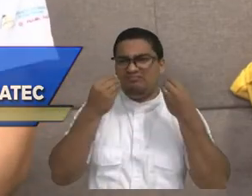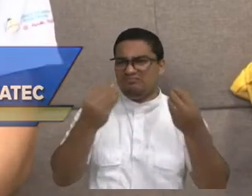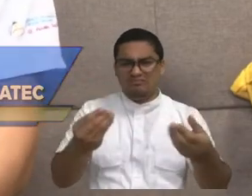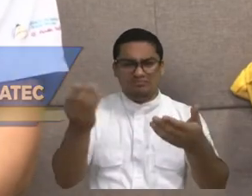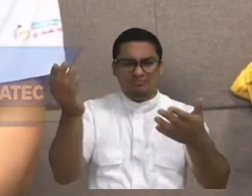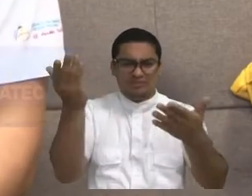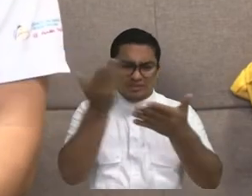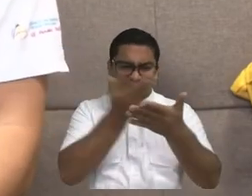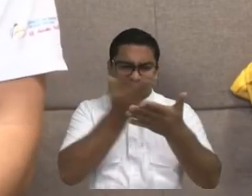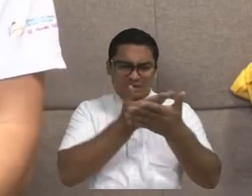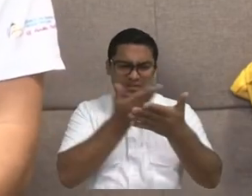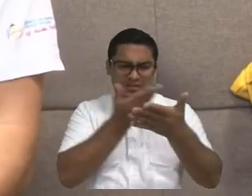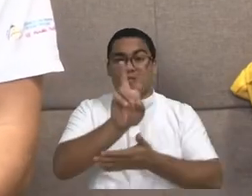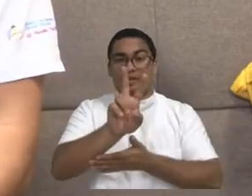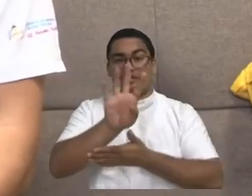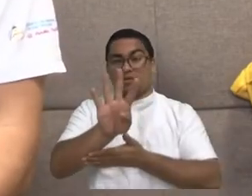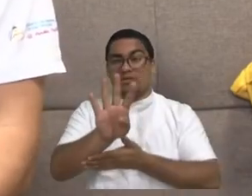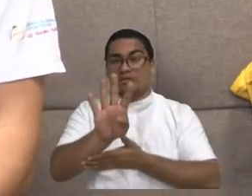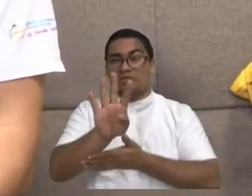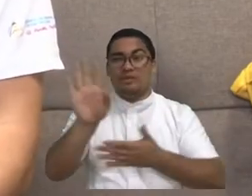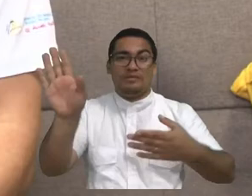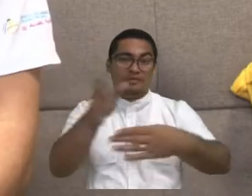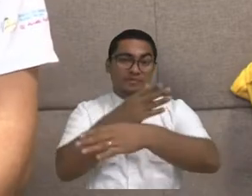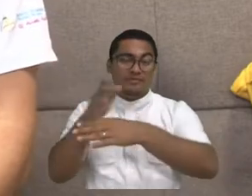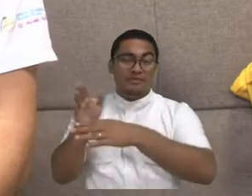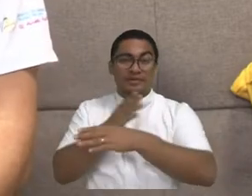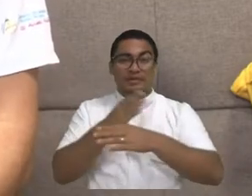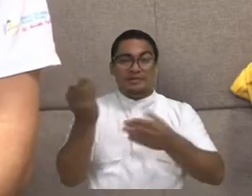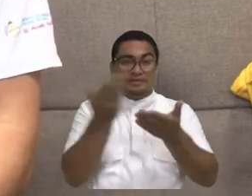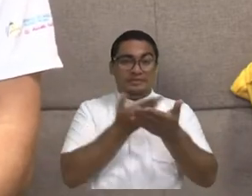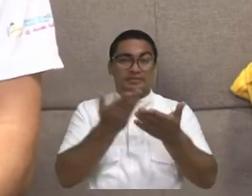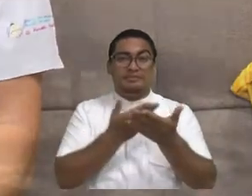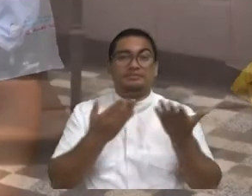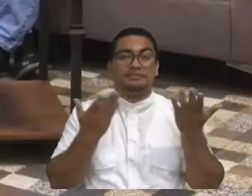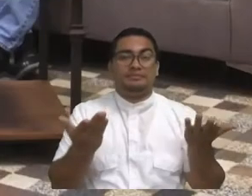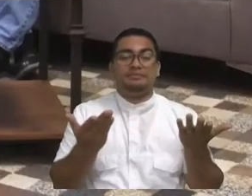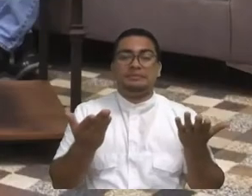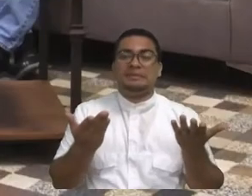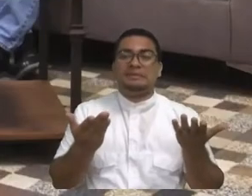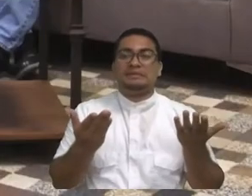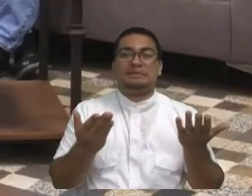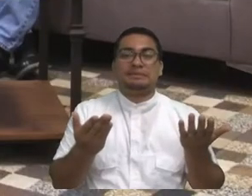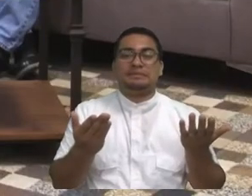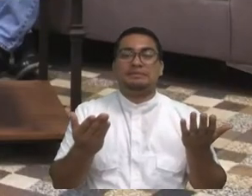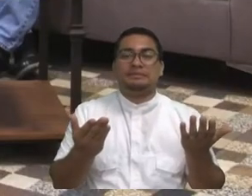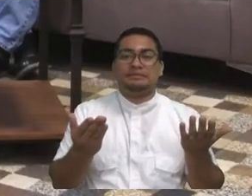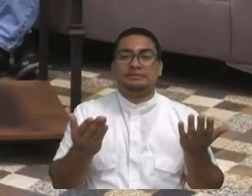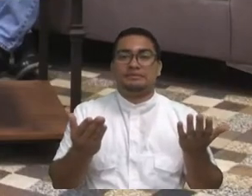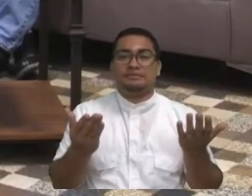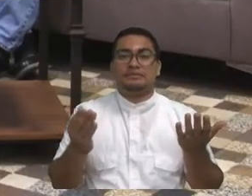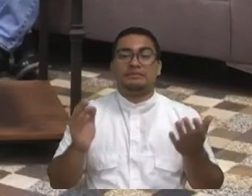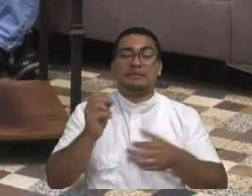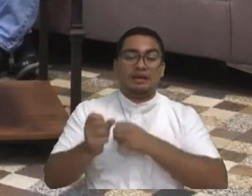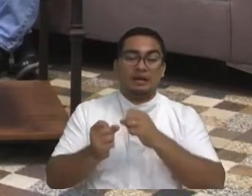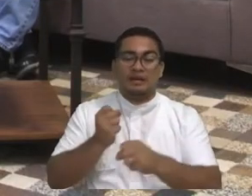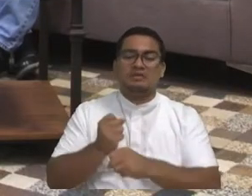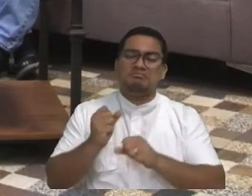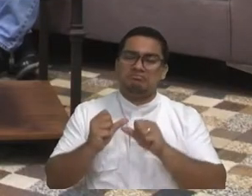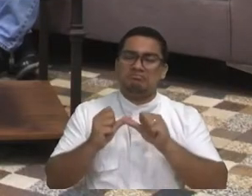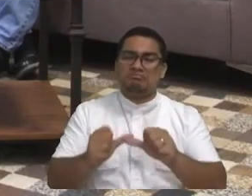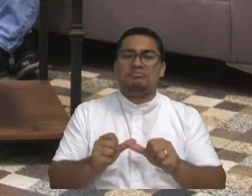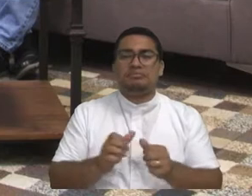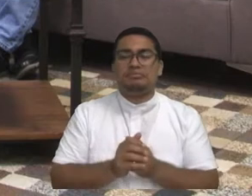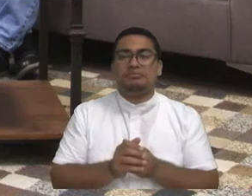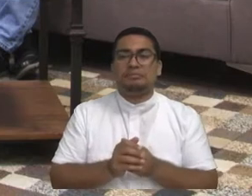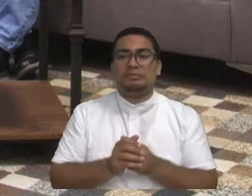estamos hablando de 24 carreras e incluso 4 carreras así que estamos ofertando en crecimiento cada año hemos